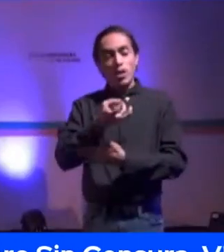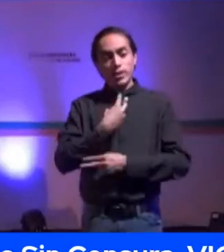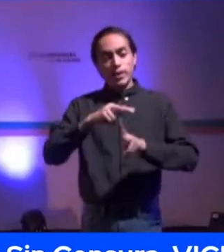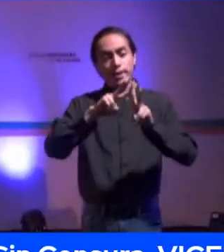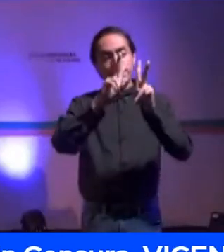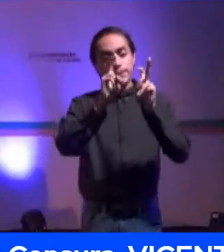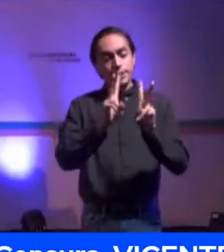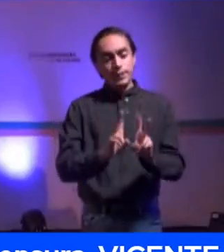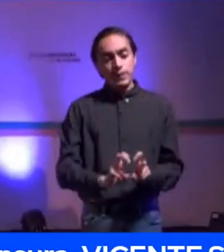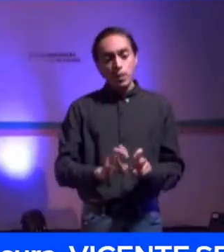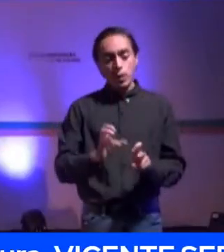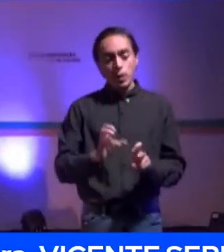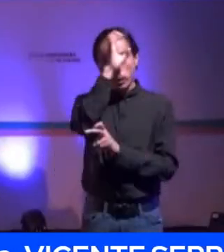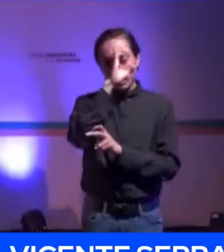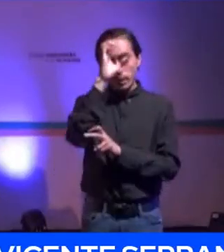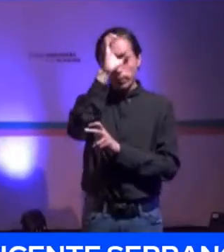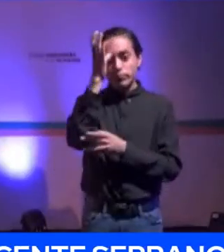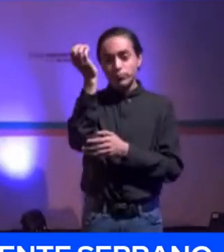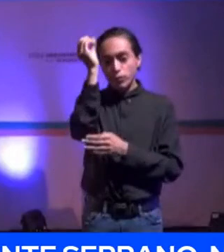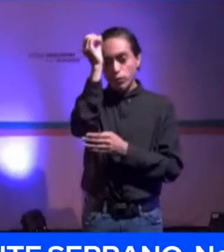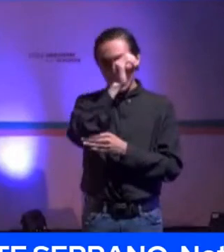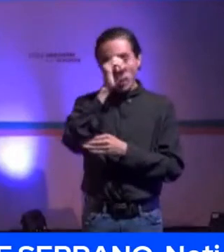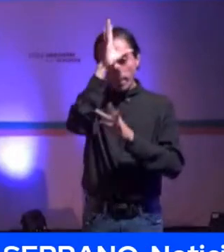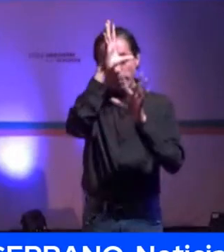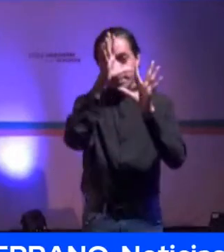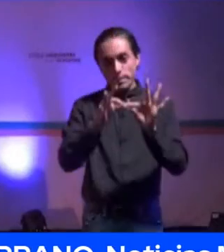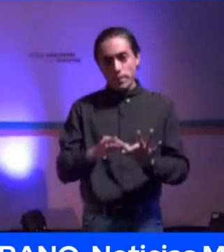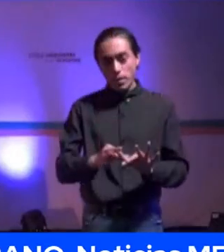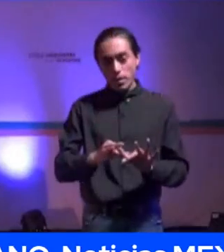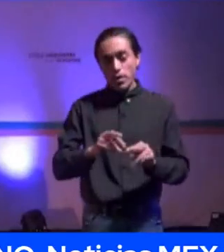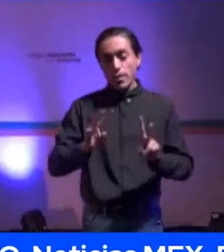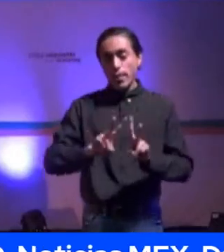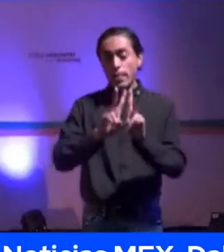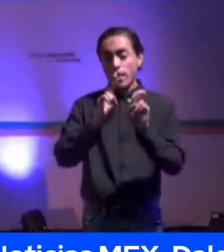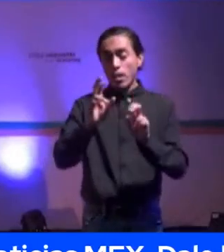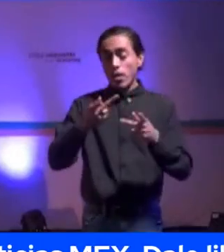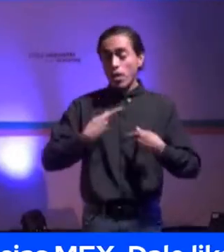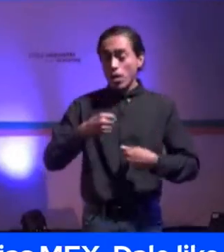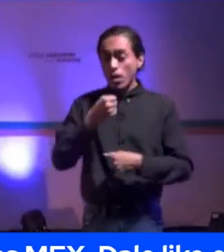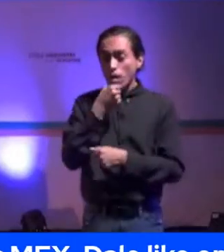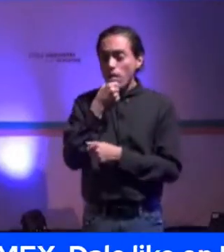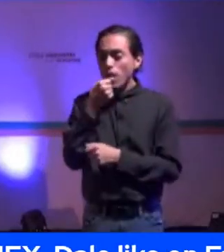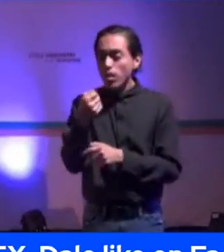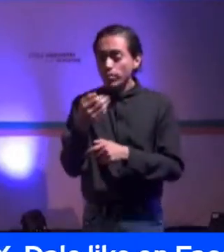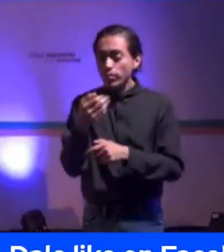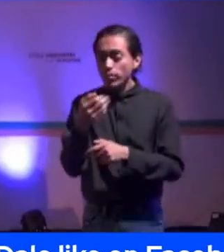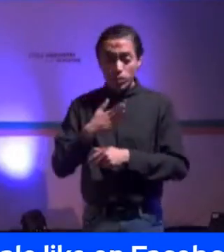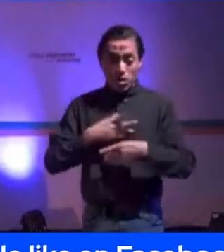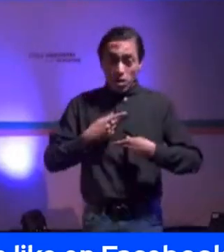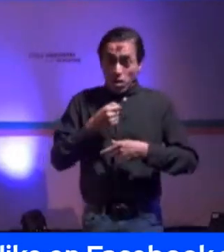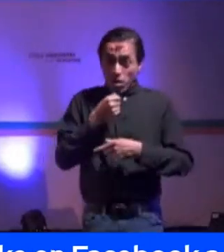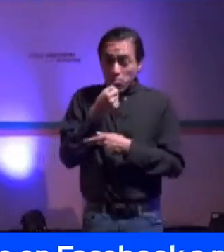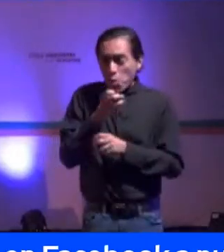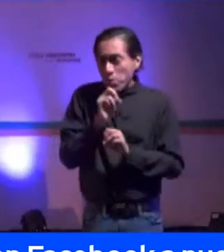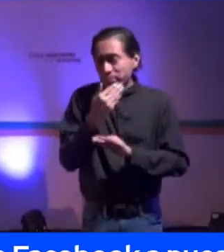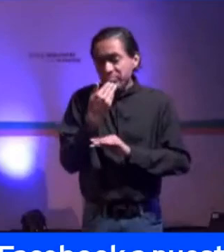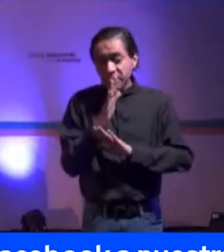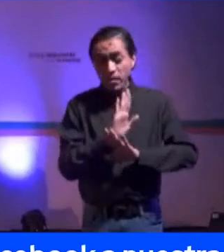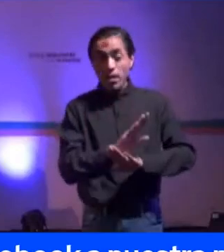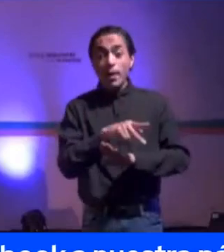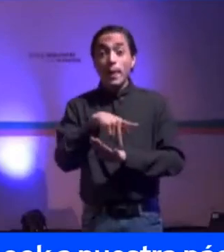cosas. Cuando hablamos de periodismo, está bien, no me consideres periodista, pero